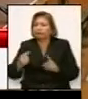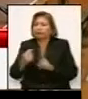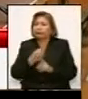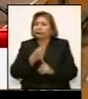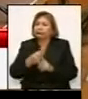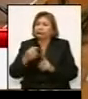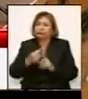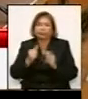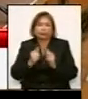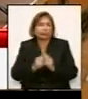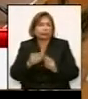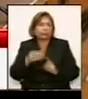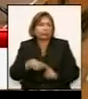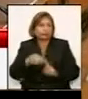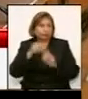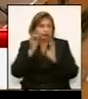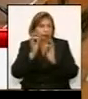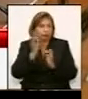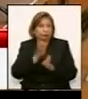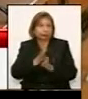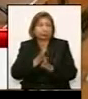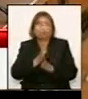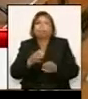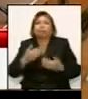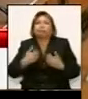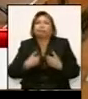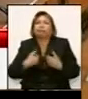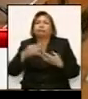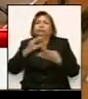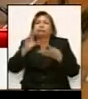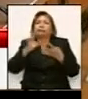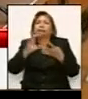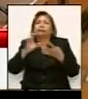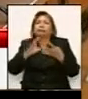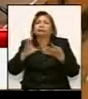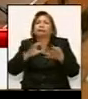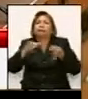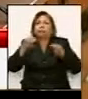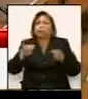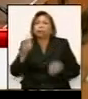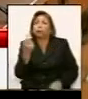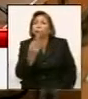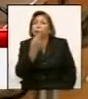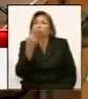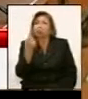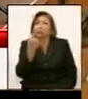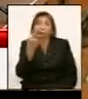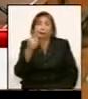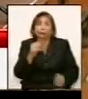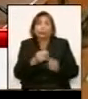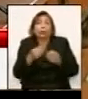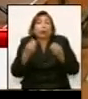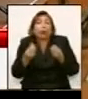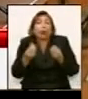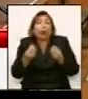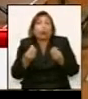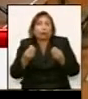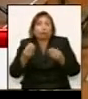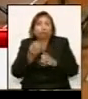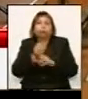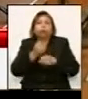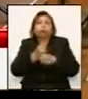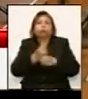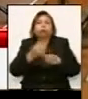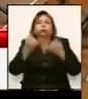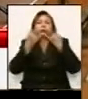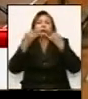línea de manera específica porque la tecnología tiene características específicas muy únicas cómo funcionan las tecnologías de la información